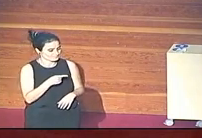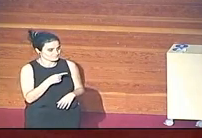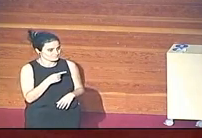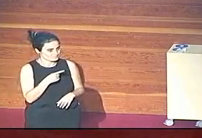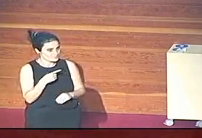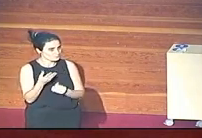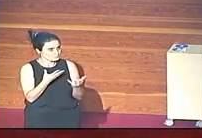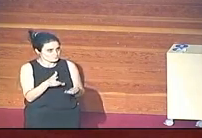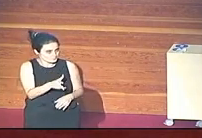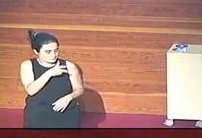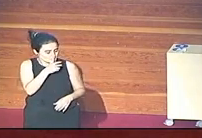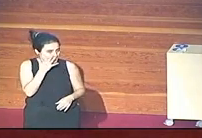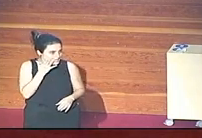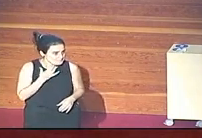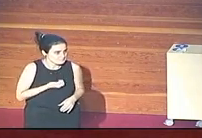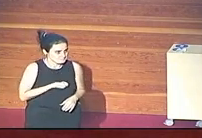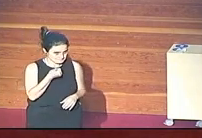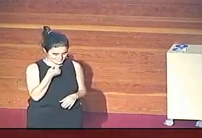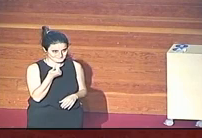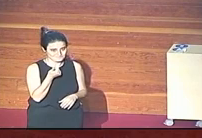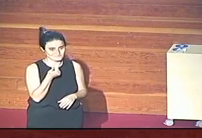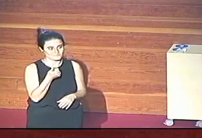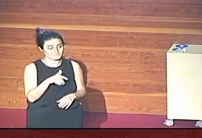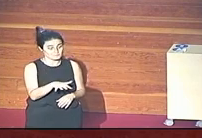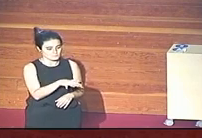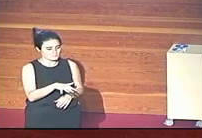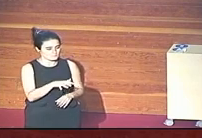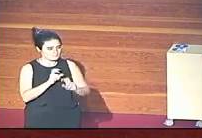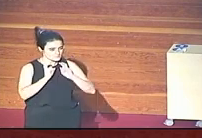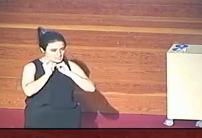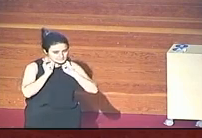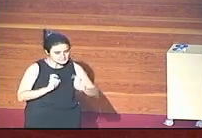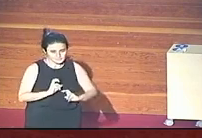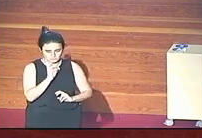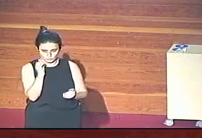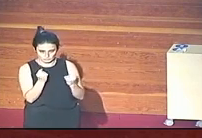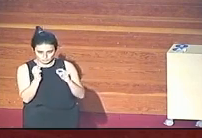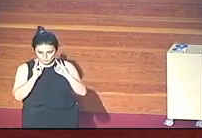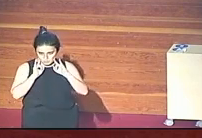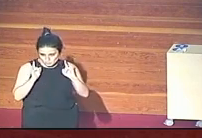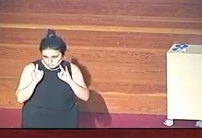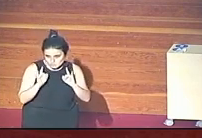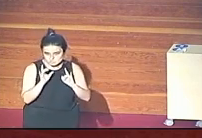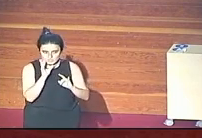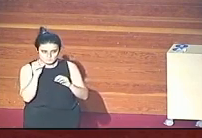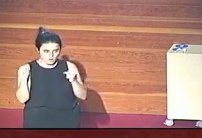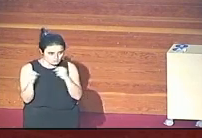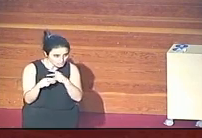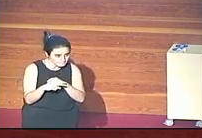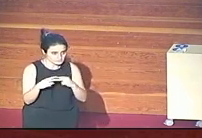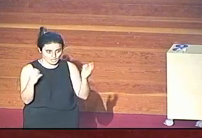limpio no hay la sensación de estrés por el ruido de los coches por el tráfico